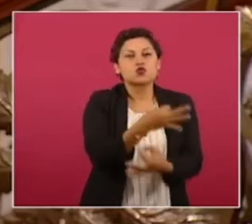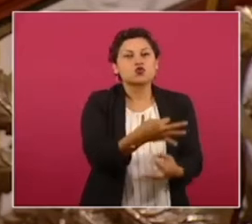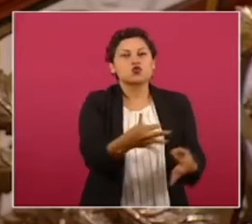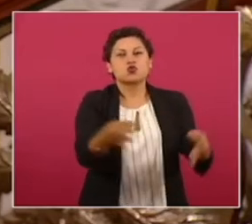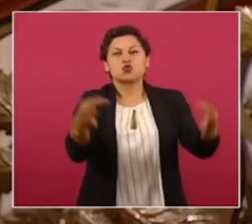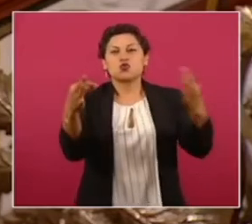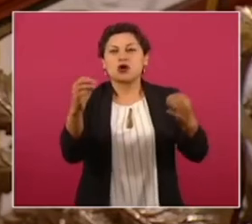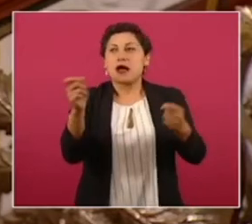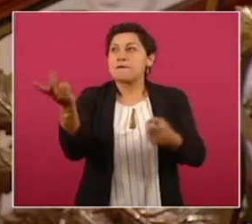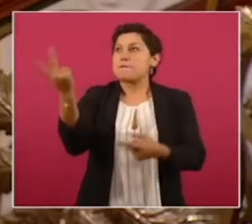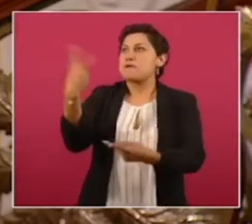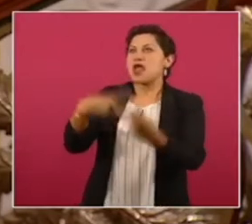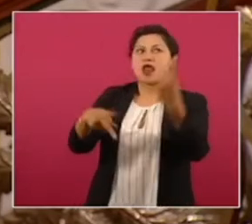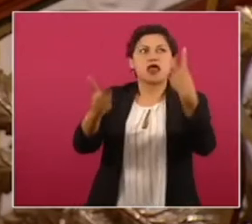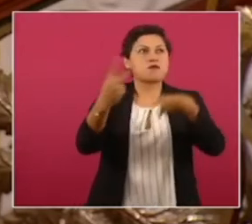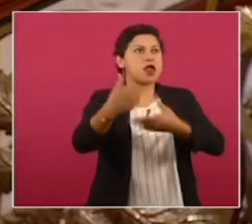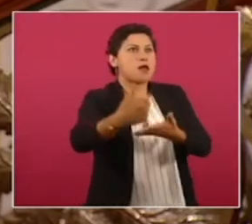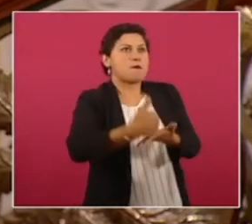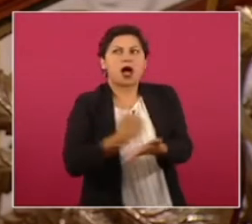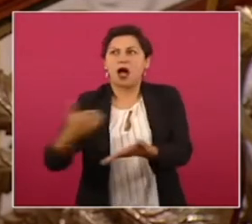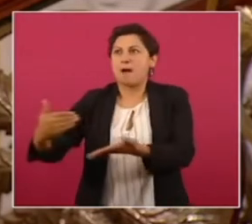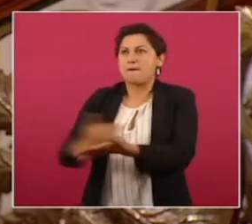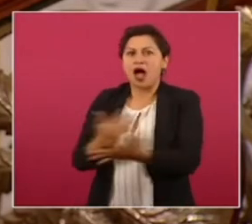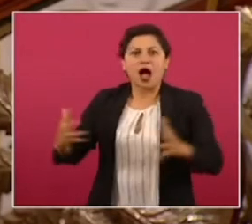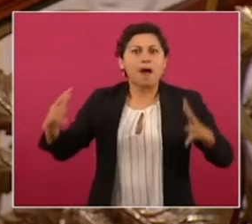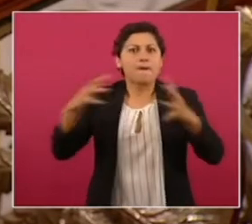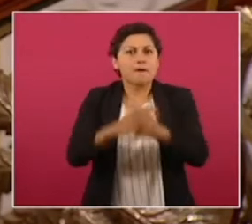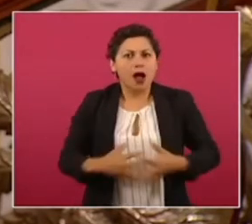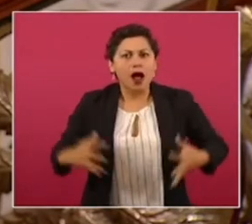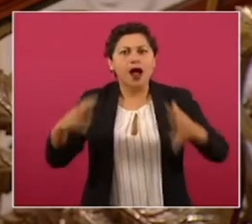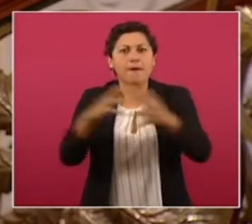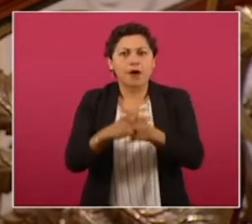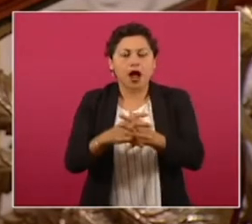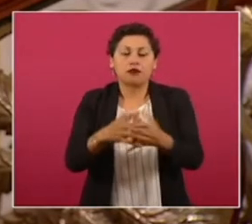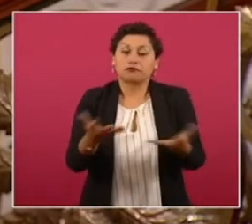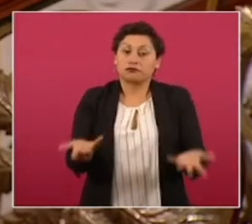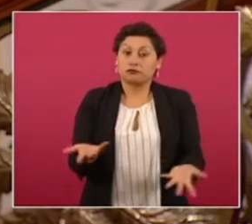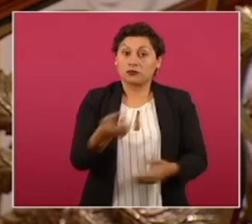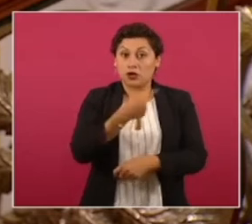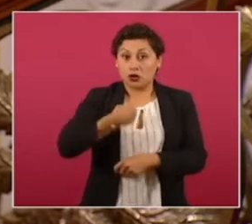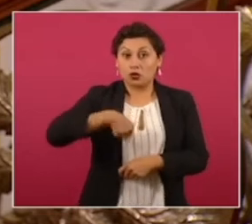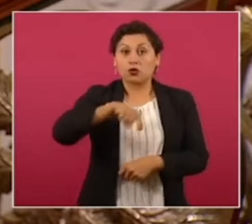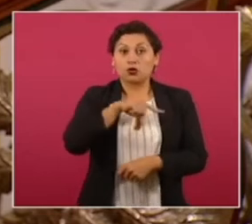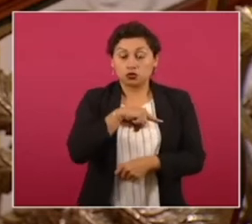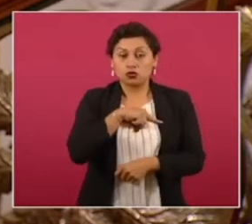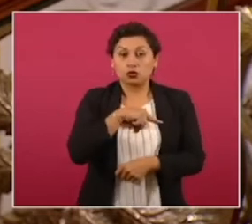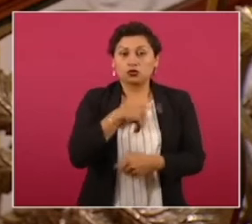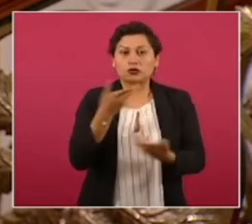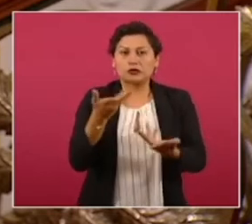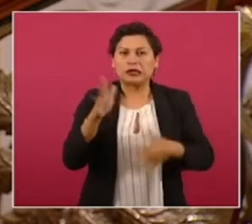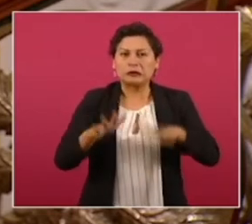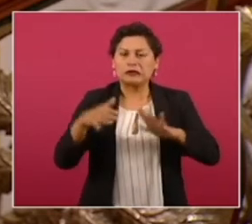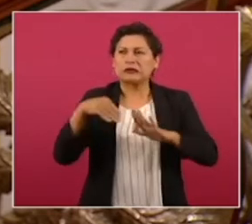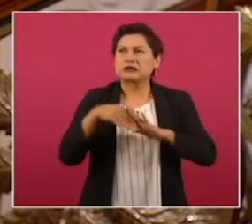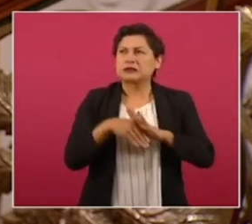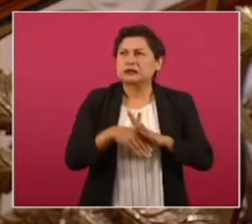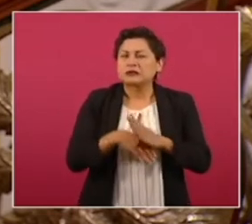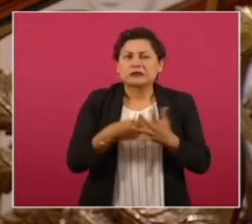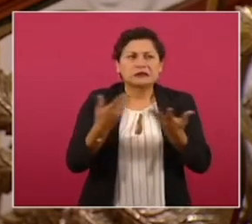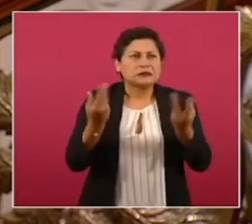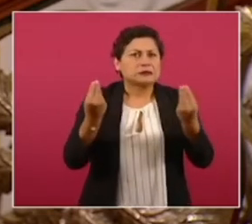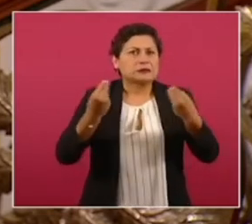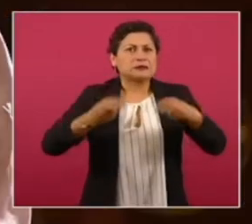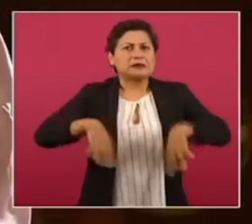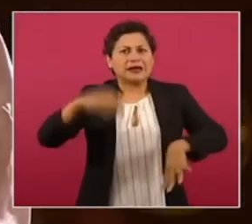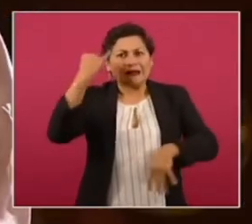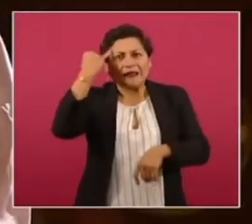las invasiones y de las guerras, en las que perdimos nuestra aspiración de ser un país próspero, al margen de los